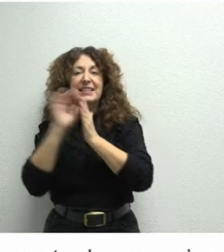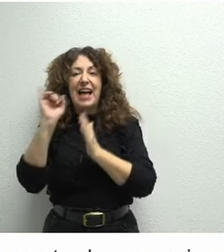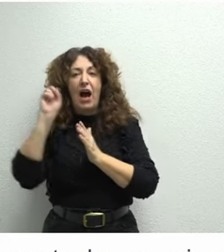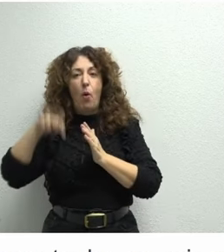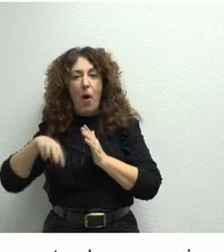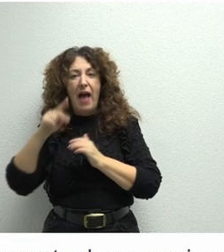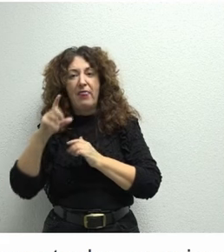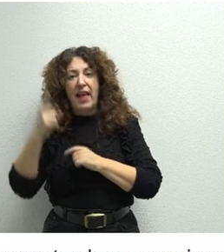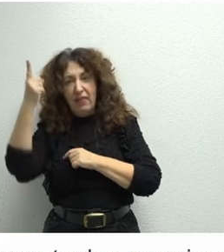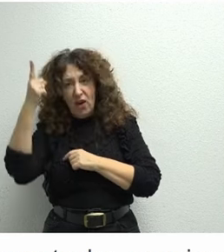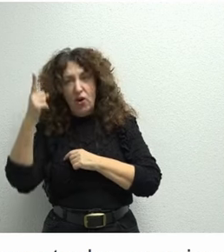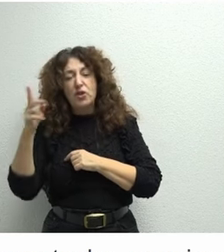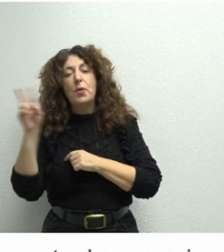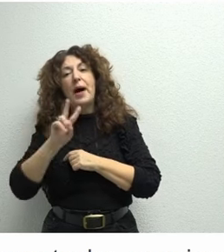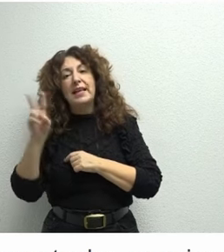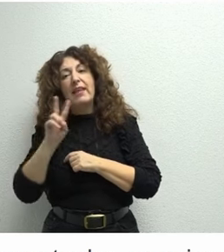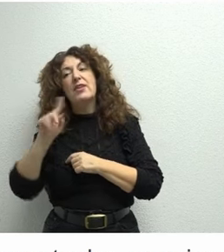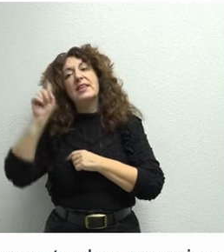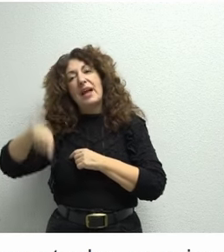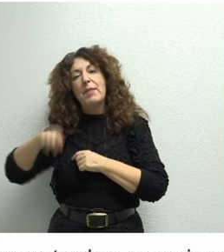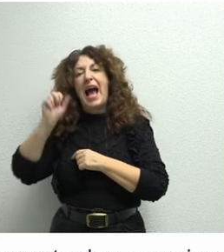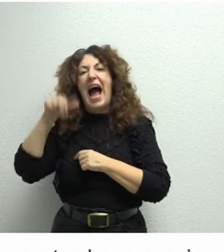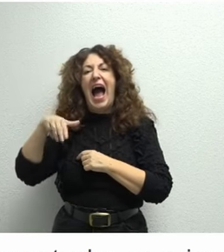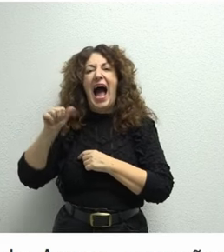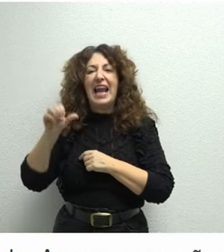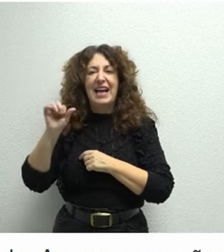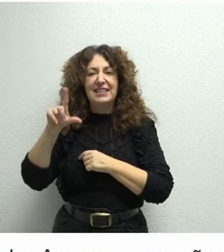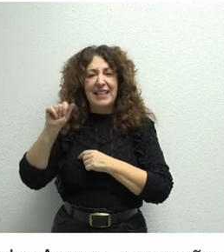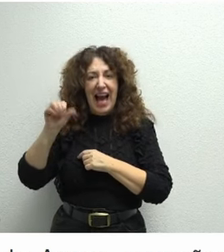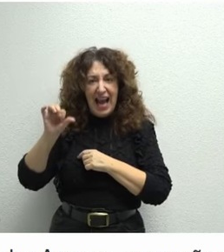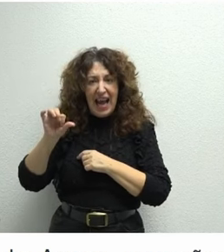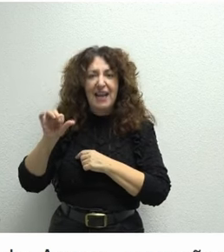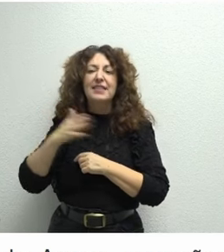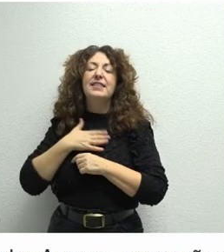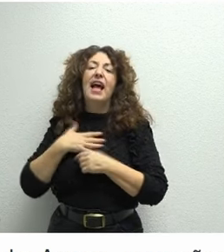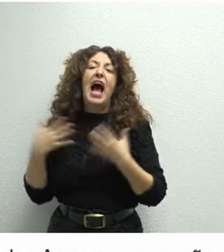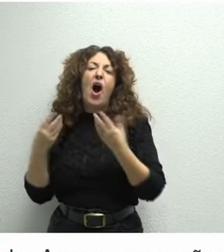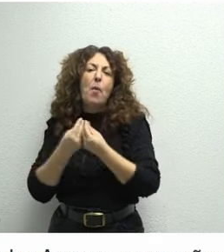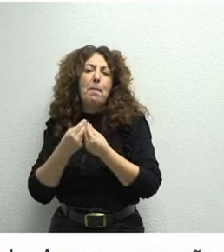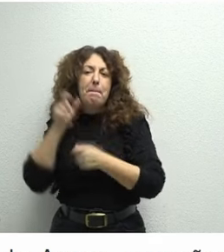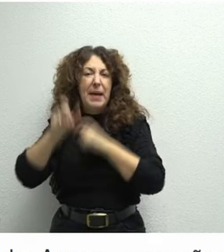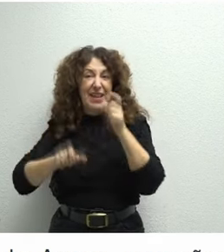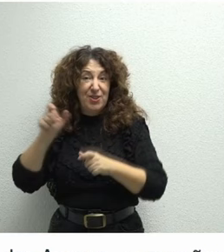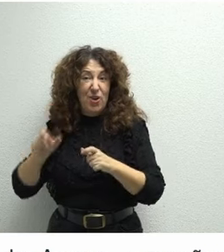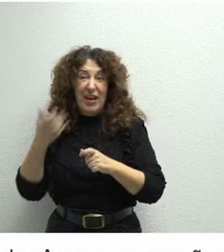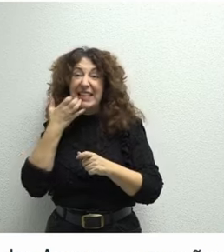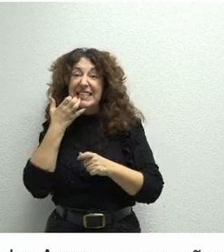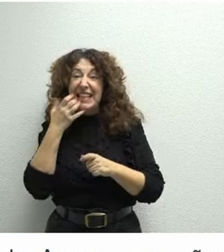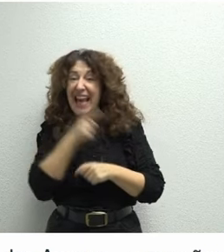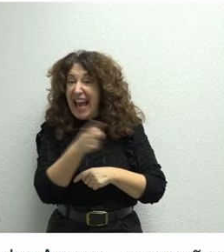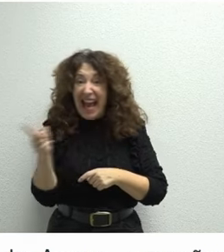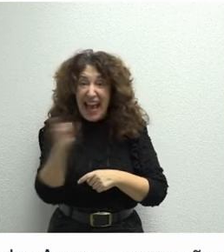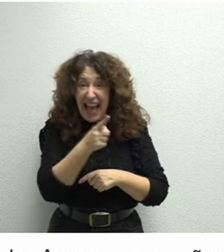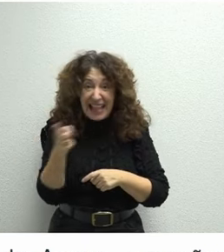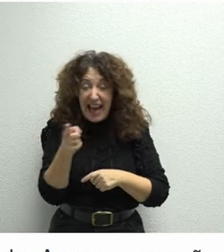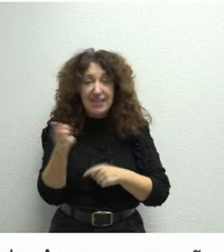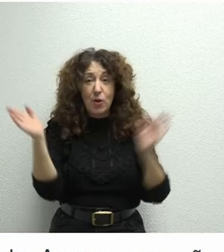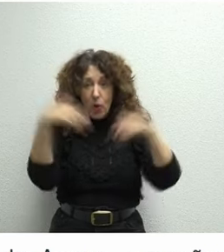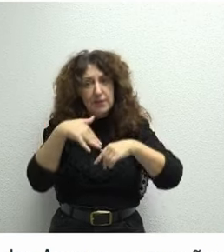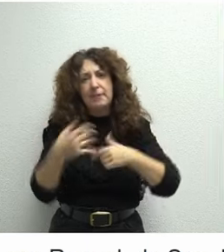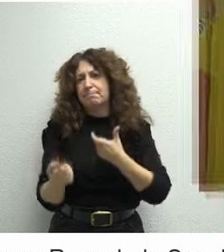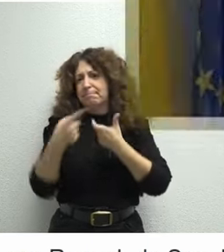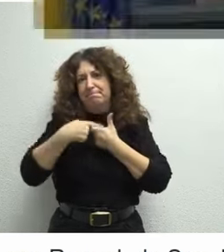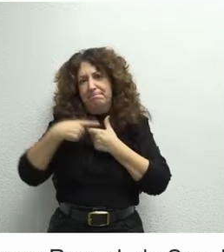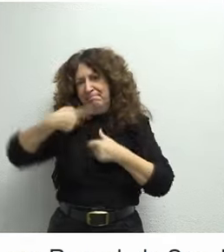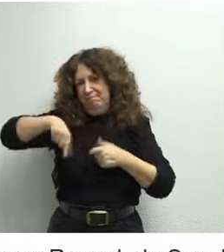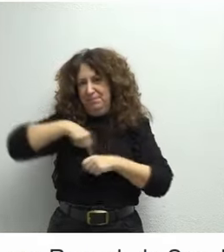antigua compañera de fundación personas sin ellas tampoco hubiese sido posible establecer este puente también Quiero agradecer a las compañeras